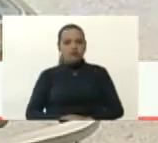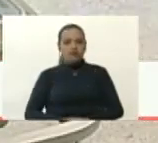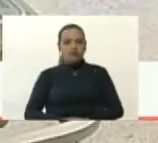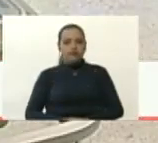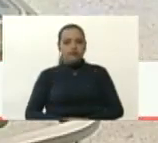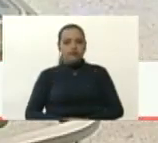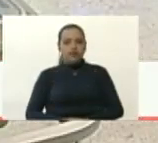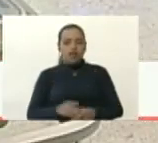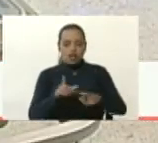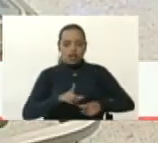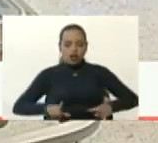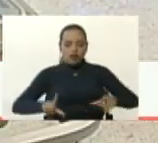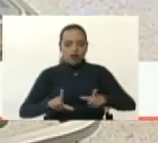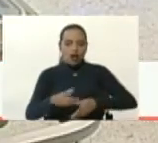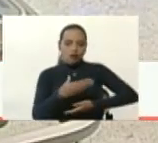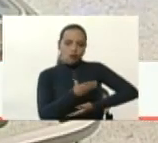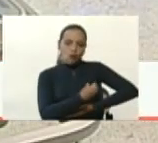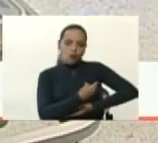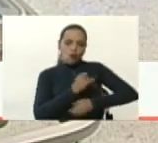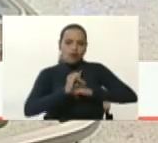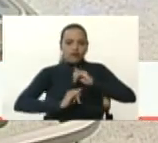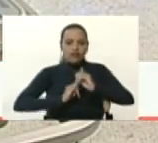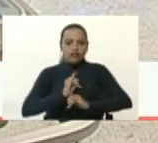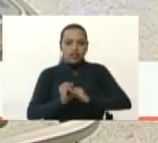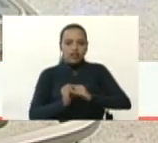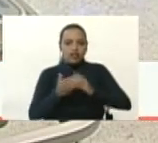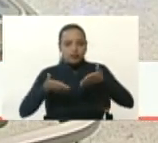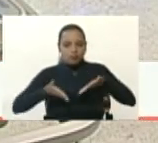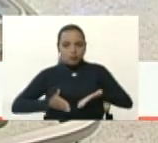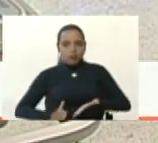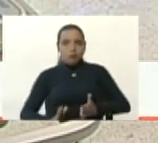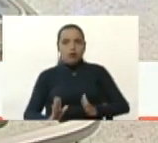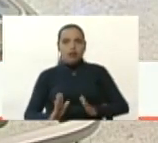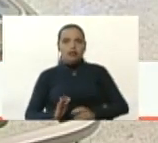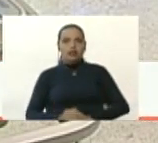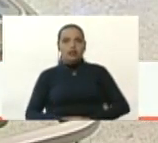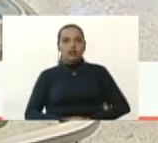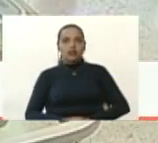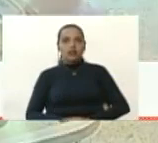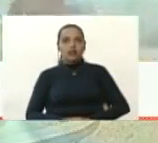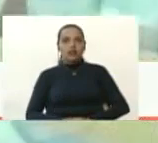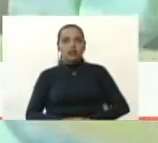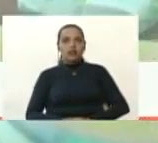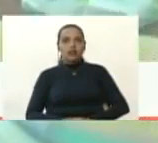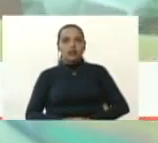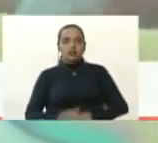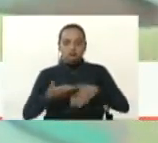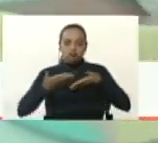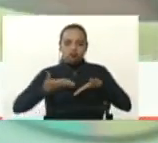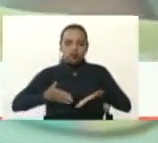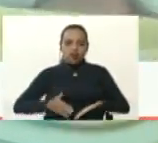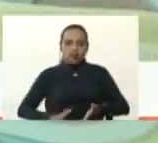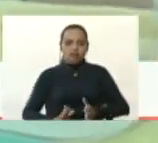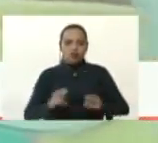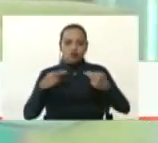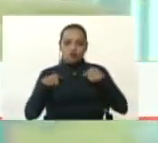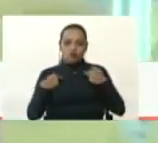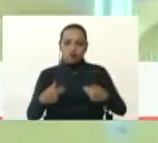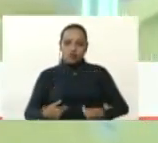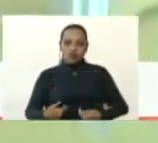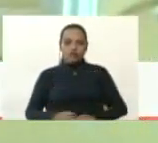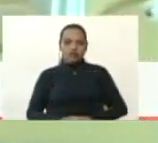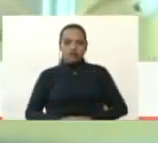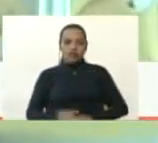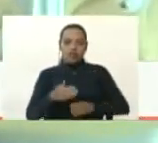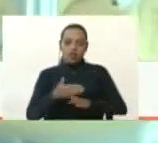la sala de lactancia para nuestros partos, como usted mismo lo ha indicado, el parto humanizado. Por eso queremos, camarada